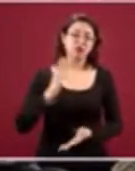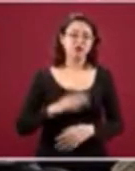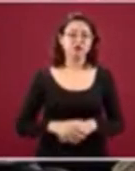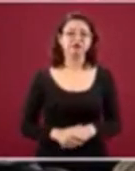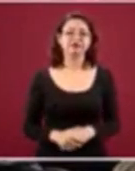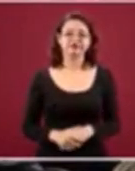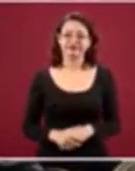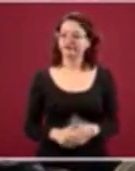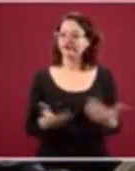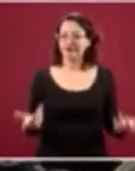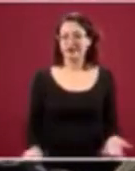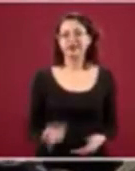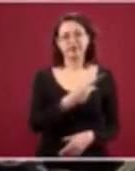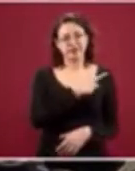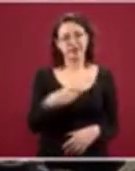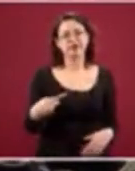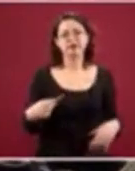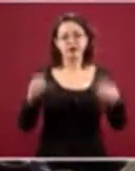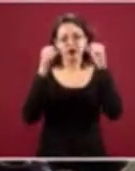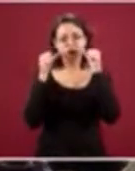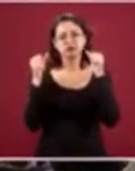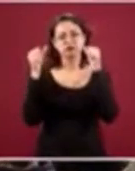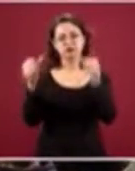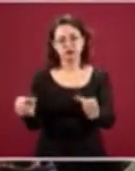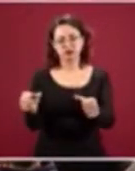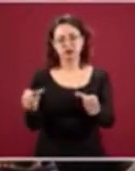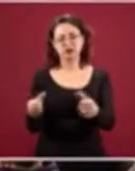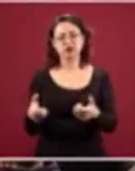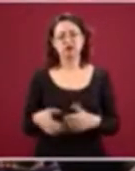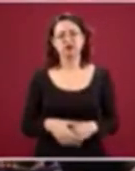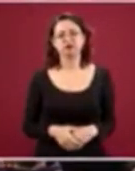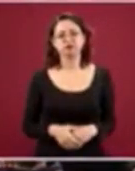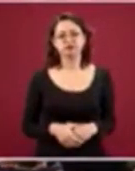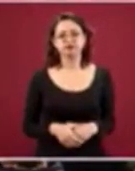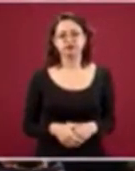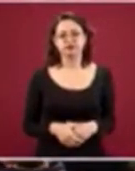Se tiene que tomar en cuenta que de los cerca de